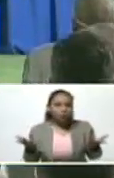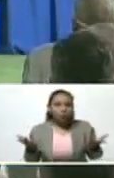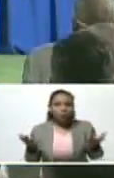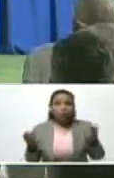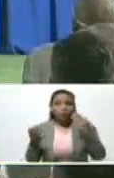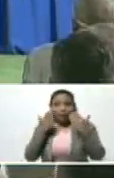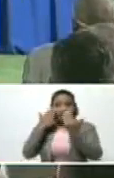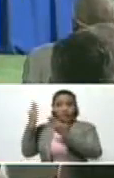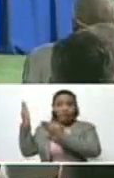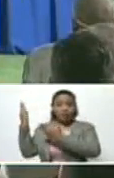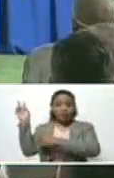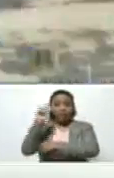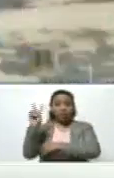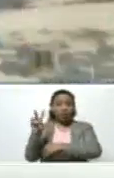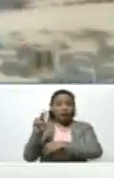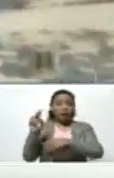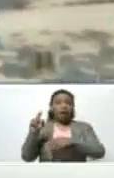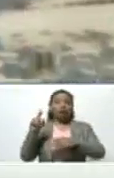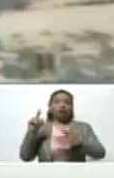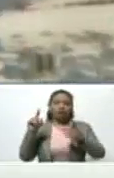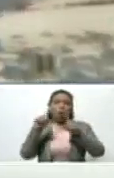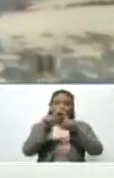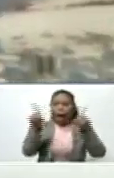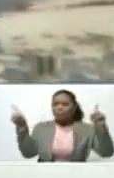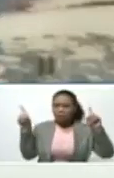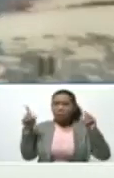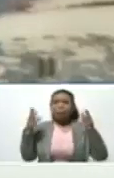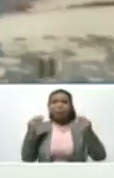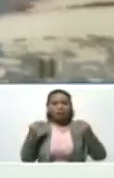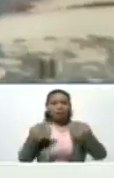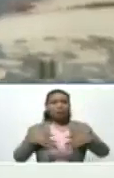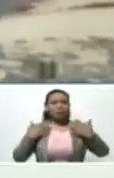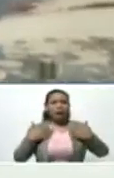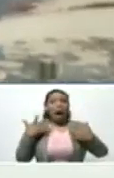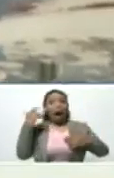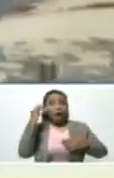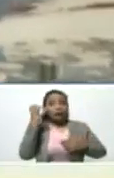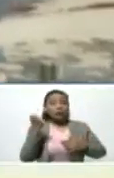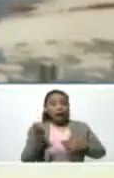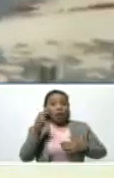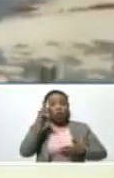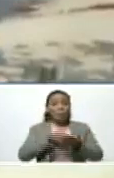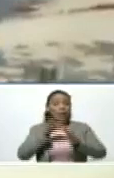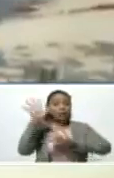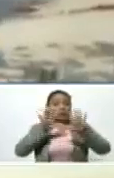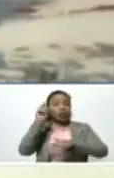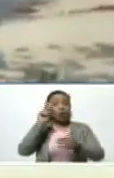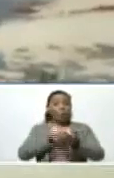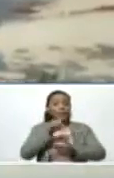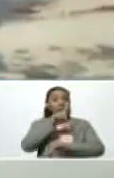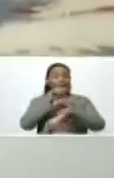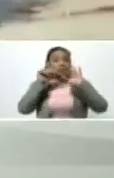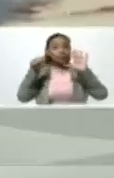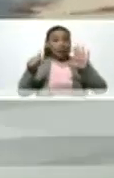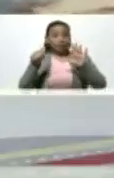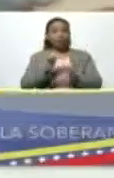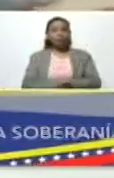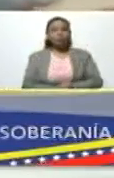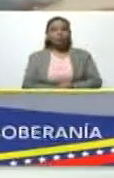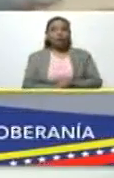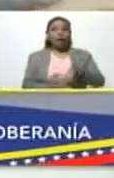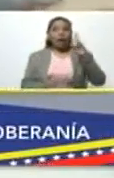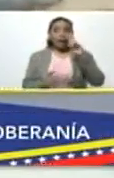tiene un clima bastante estable. Hemos vivido sequías extremas como la del 2015-2016. ¿Qué se